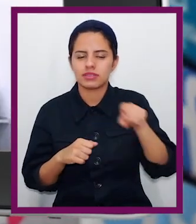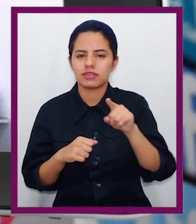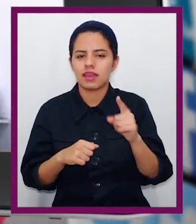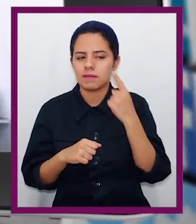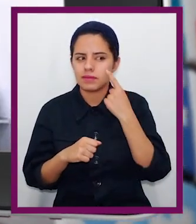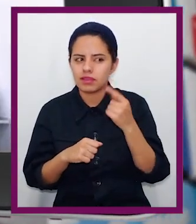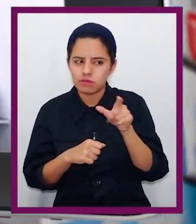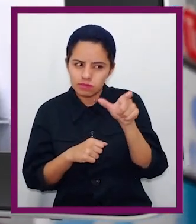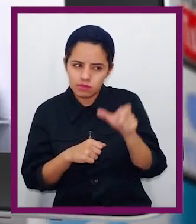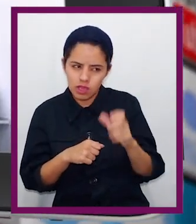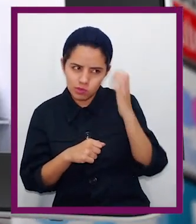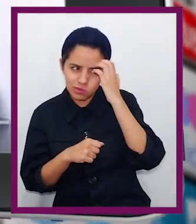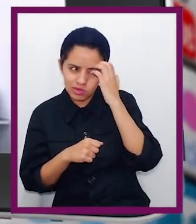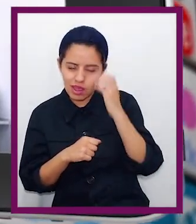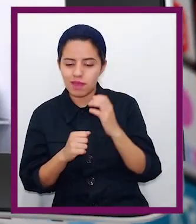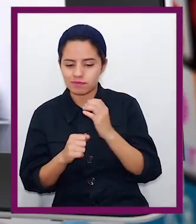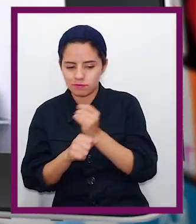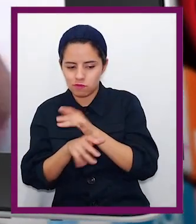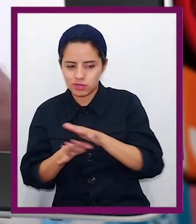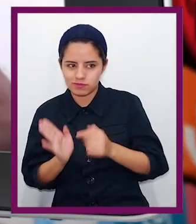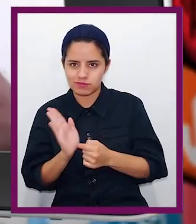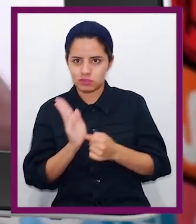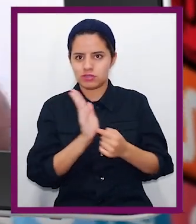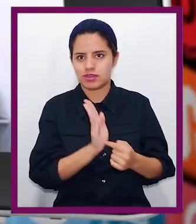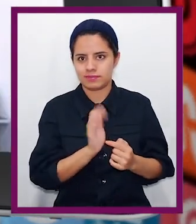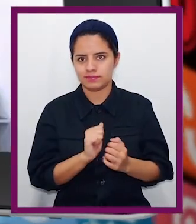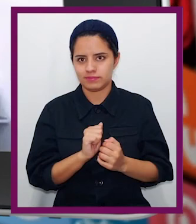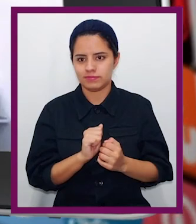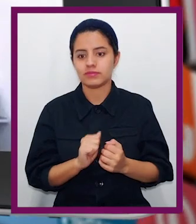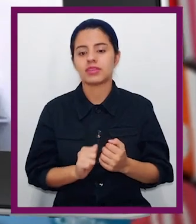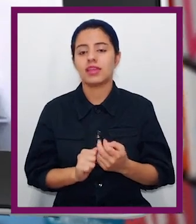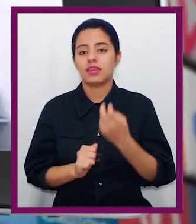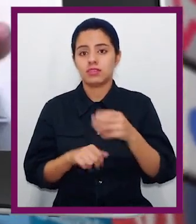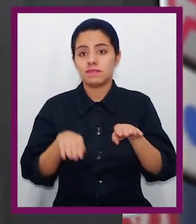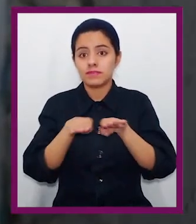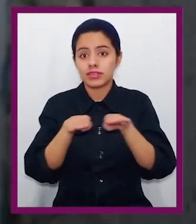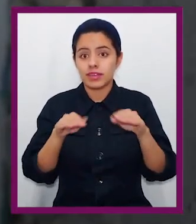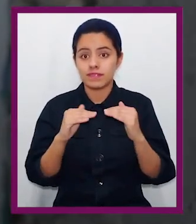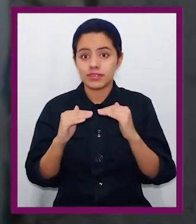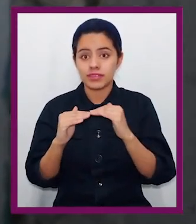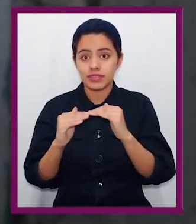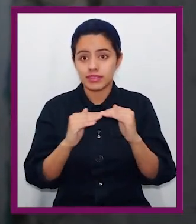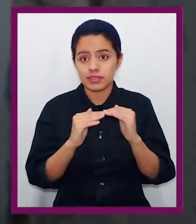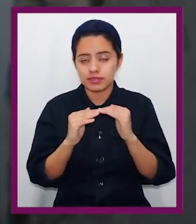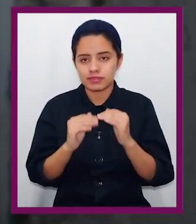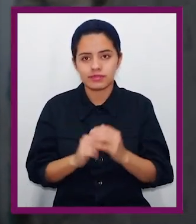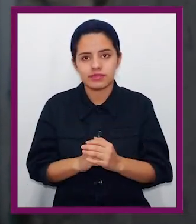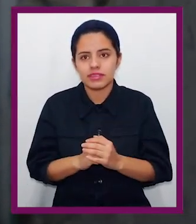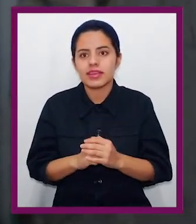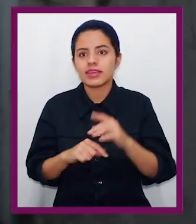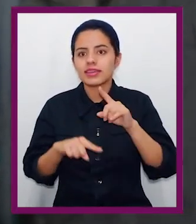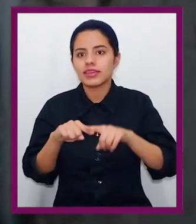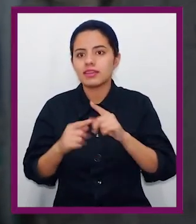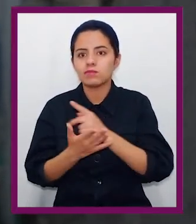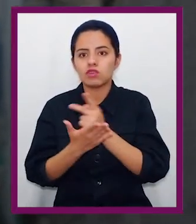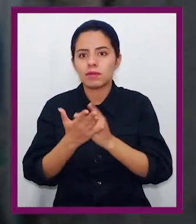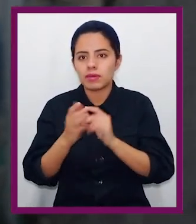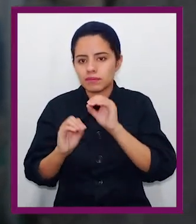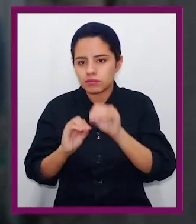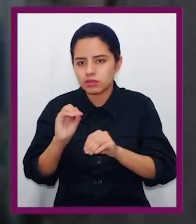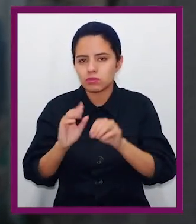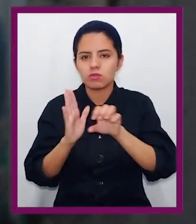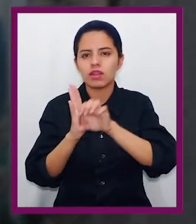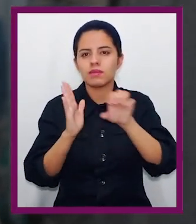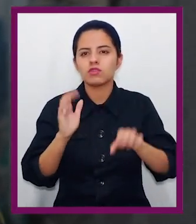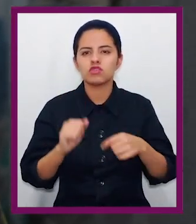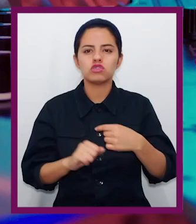a ciertos contenidos o que le dan prioridad a ciertos contenidos. La equidad del algoritmo está muy superditada a quién lo programó. Yo hago